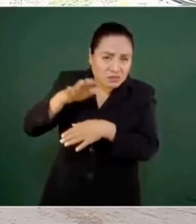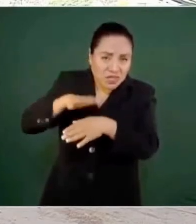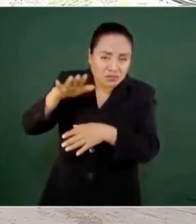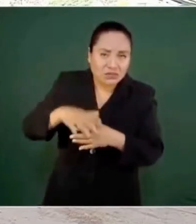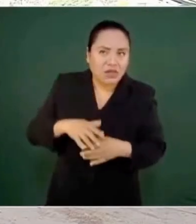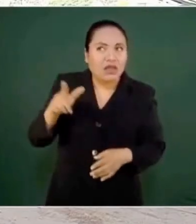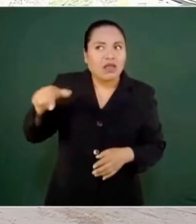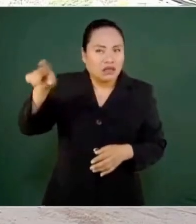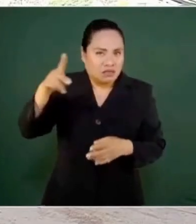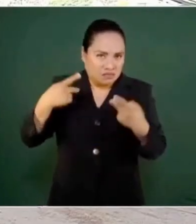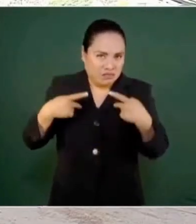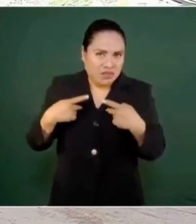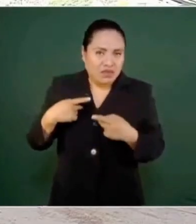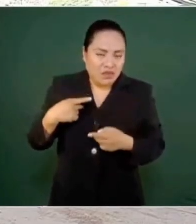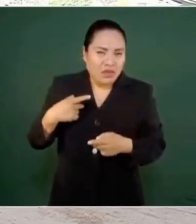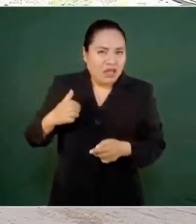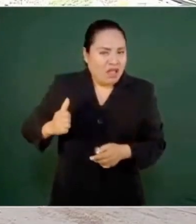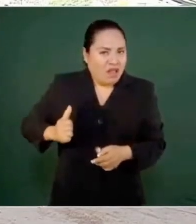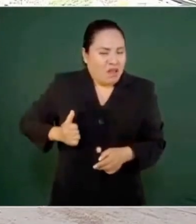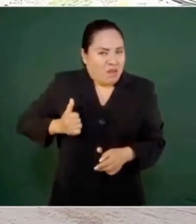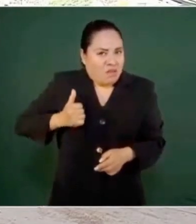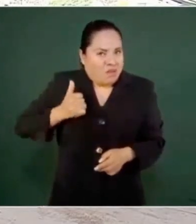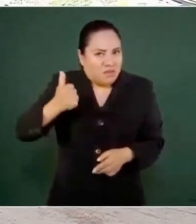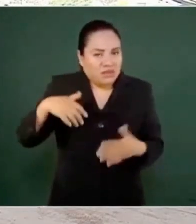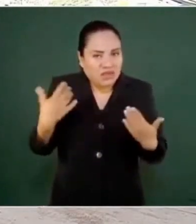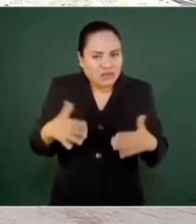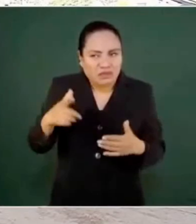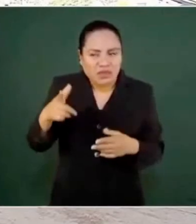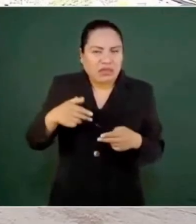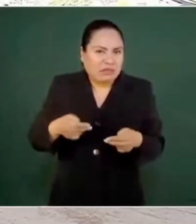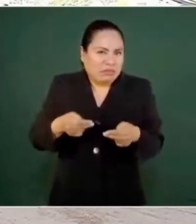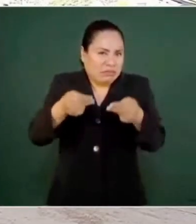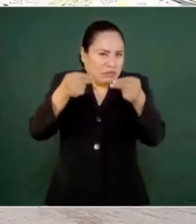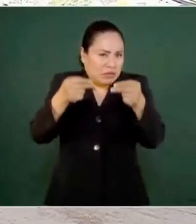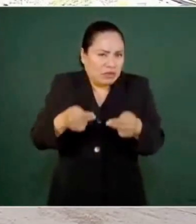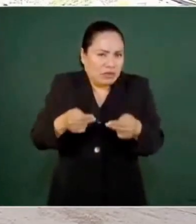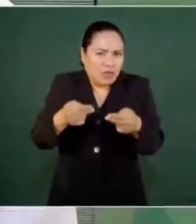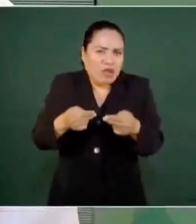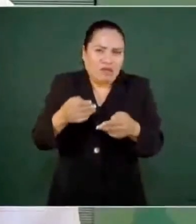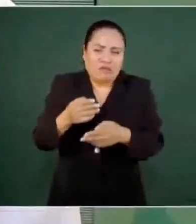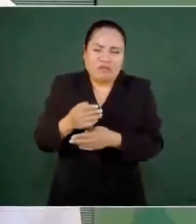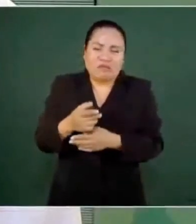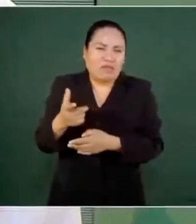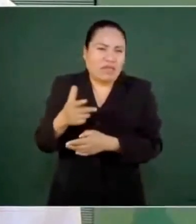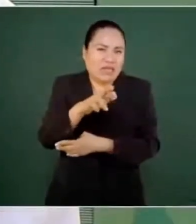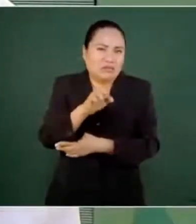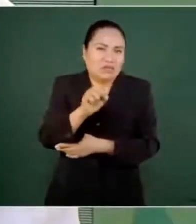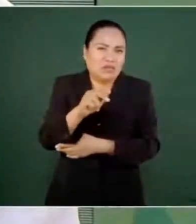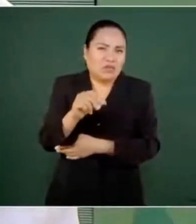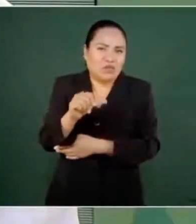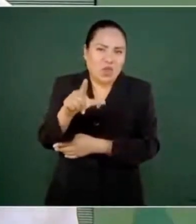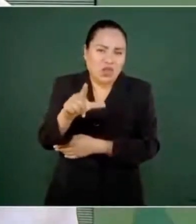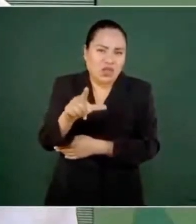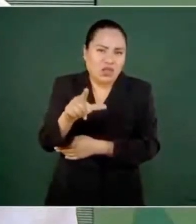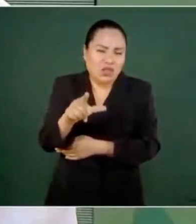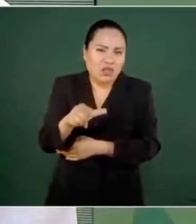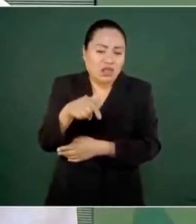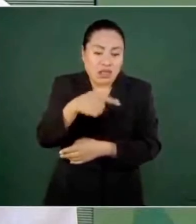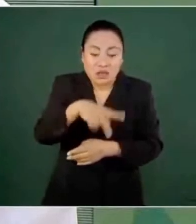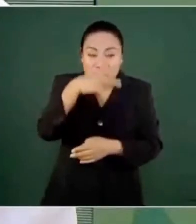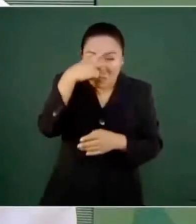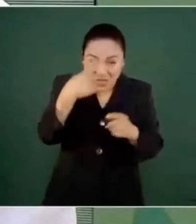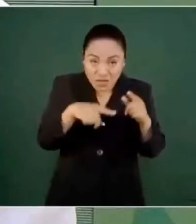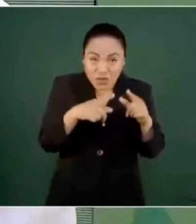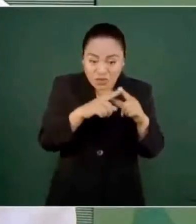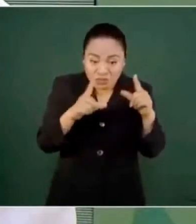abusaron. Buen negocio para Repsol, mal negocio para la hacienda pública.